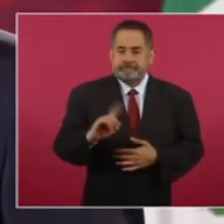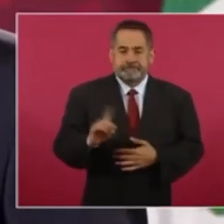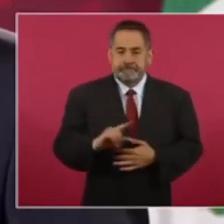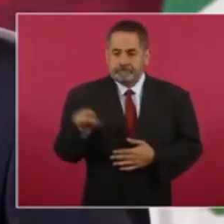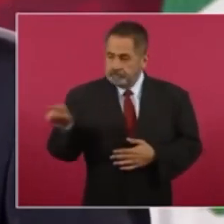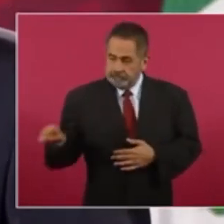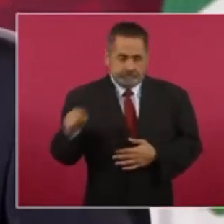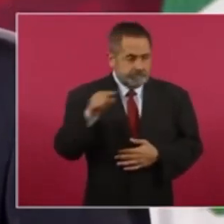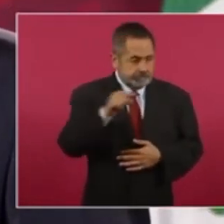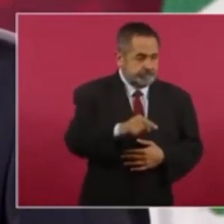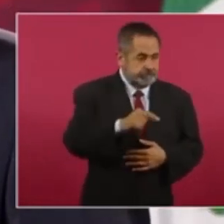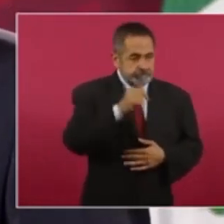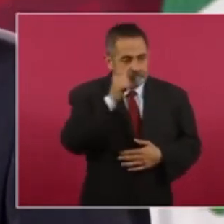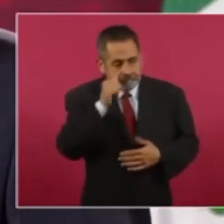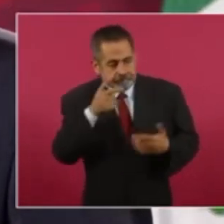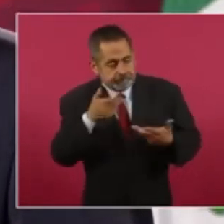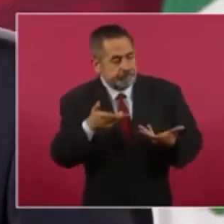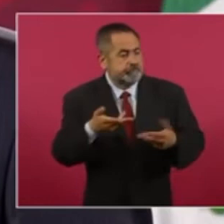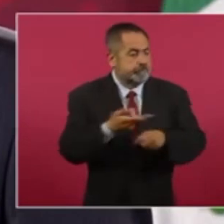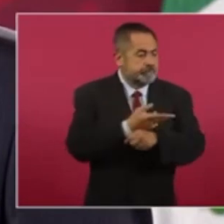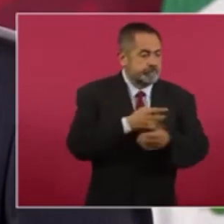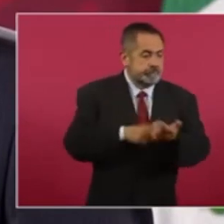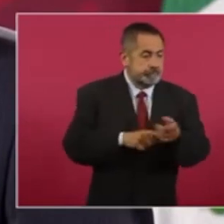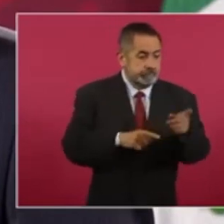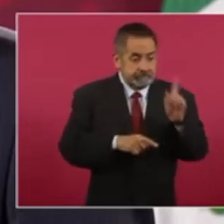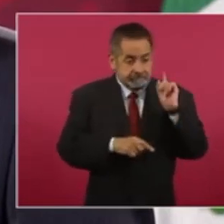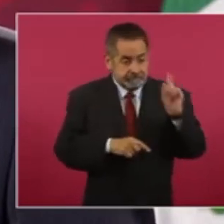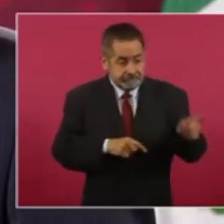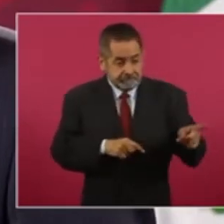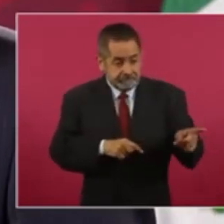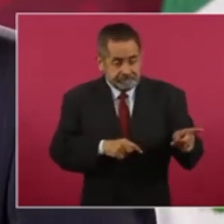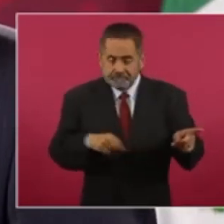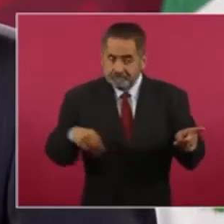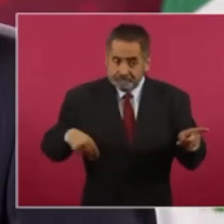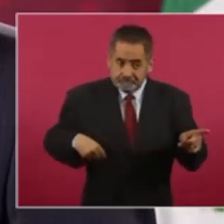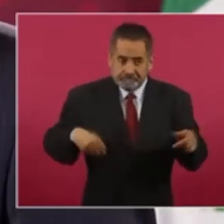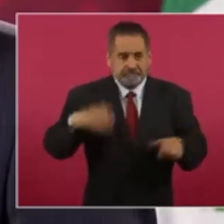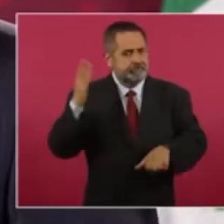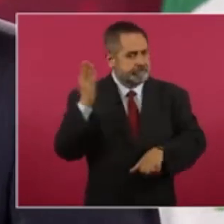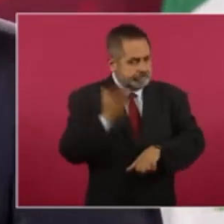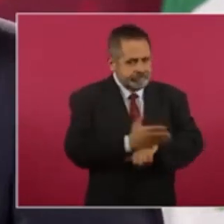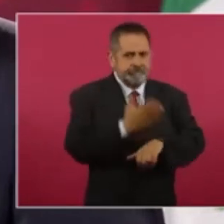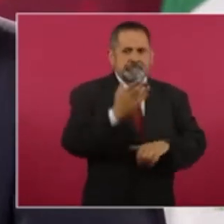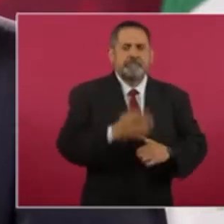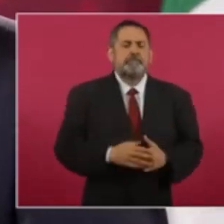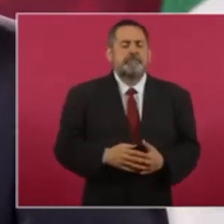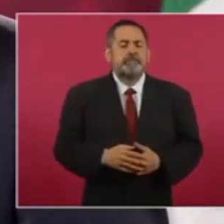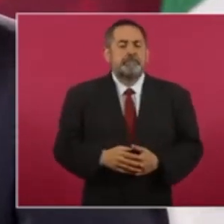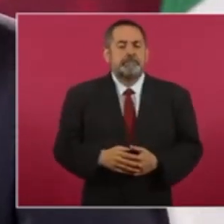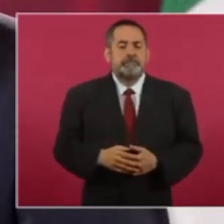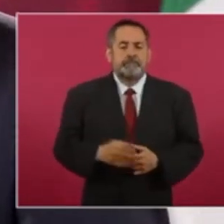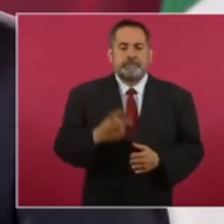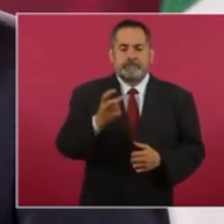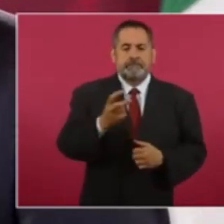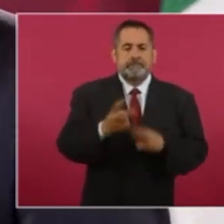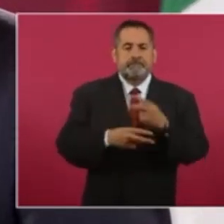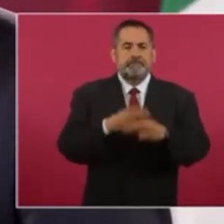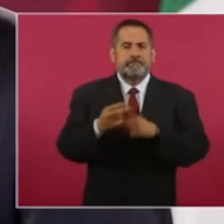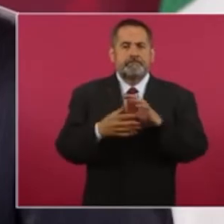seguimiento y castigar a los responsables. Entonces, vamos a hablar de eso.